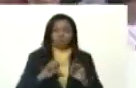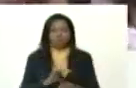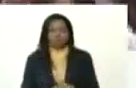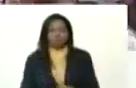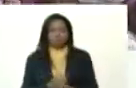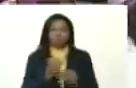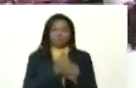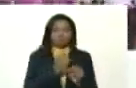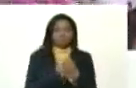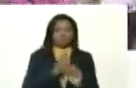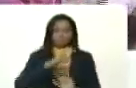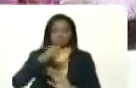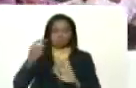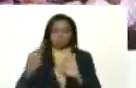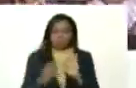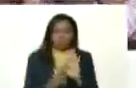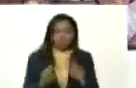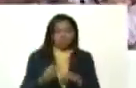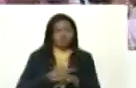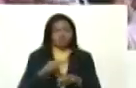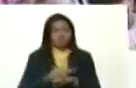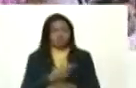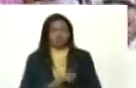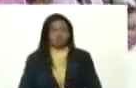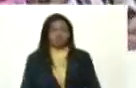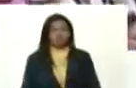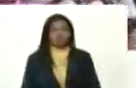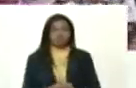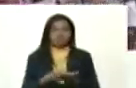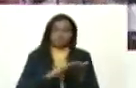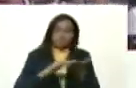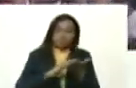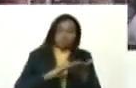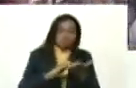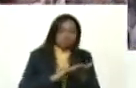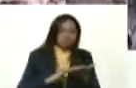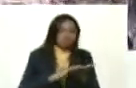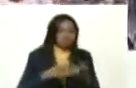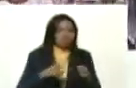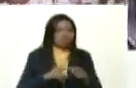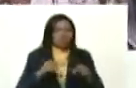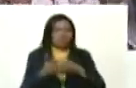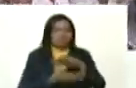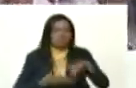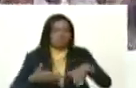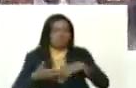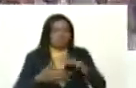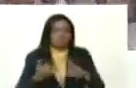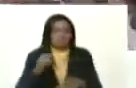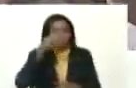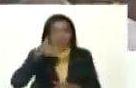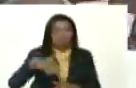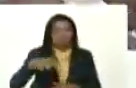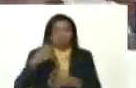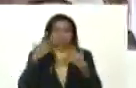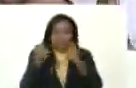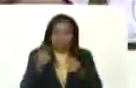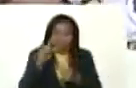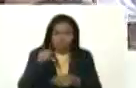obra concreta de gobierno. Resolver los problemas del pueblo. ¿Entendido?